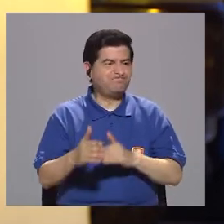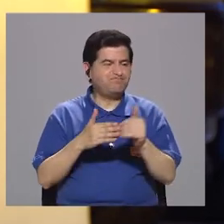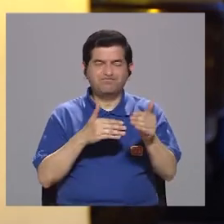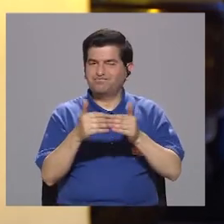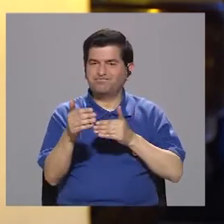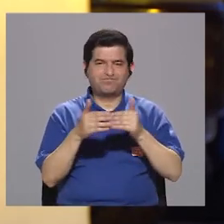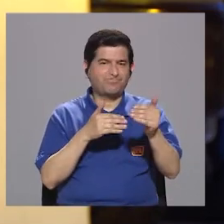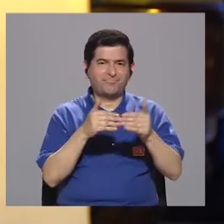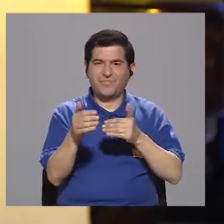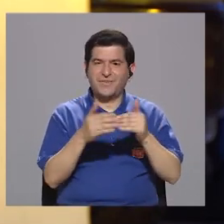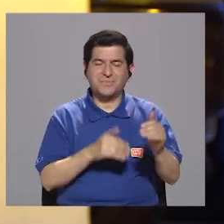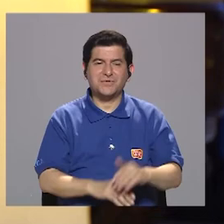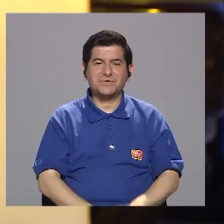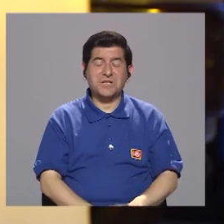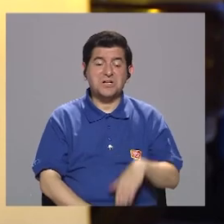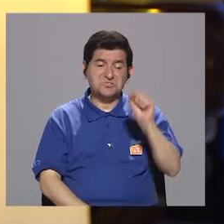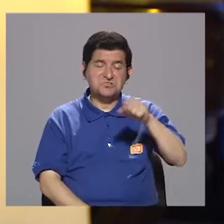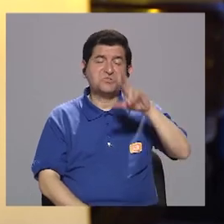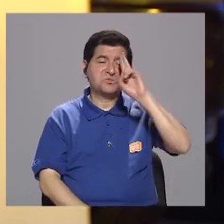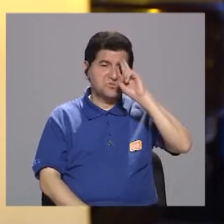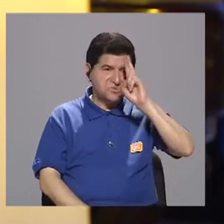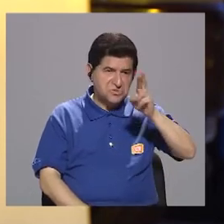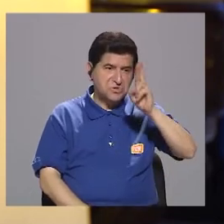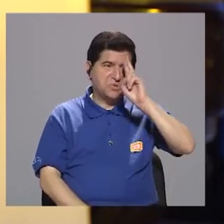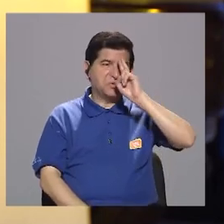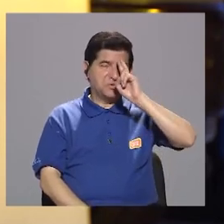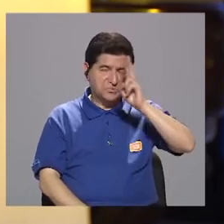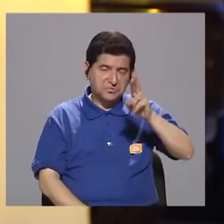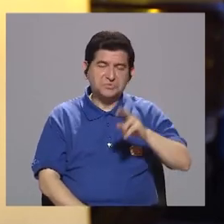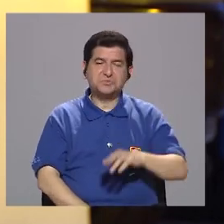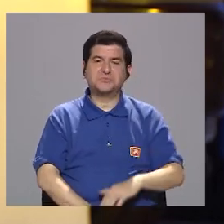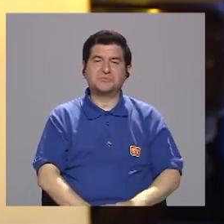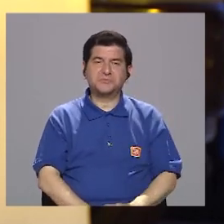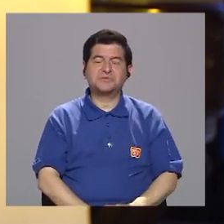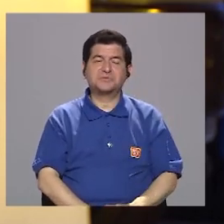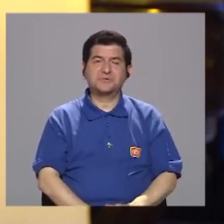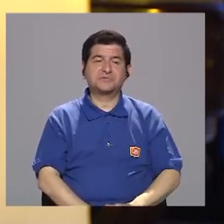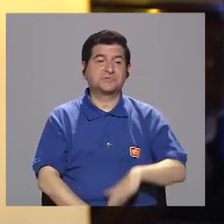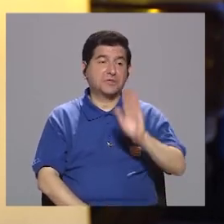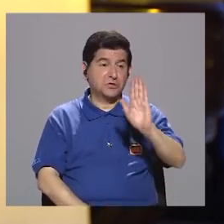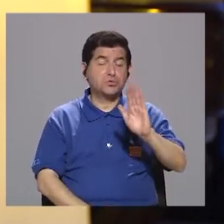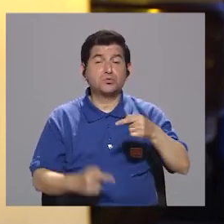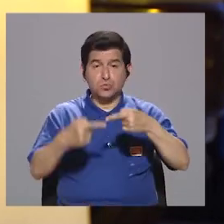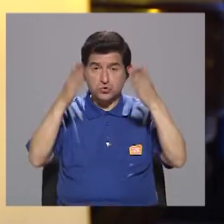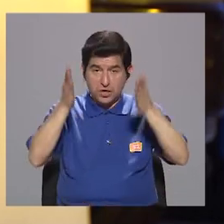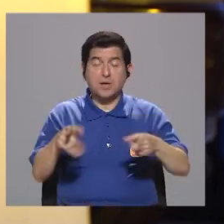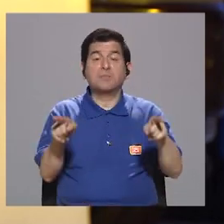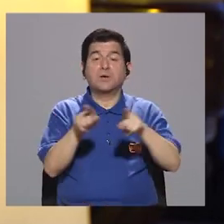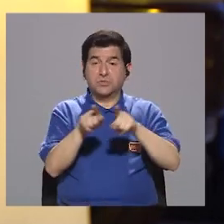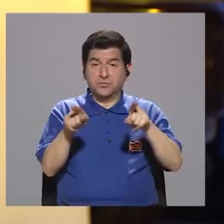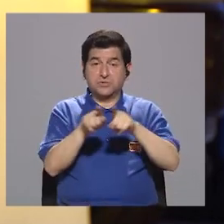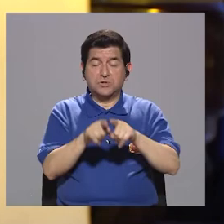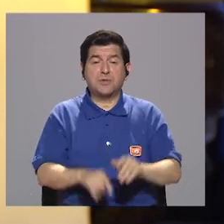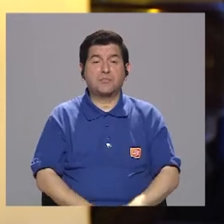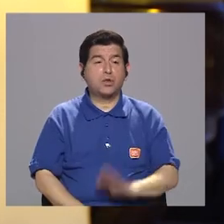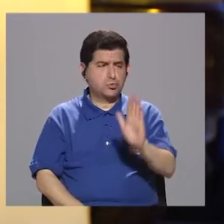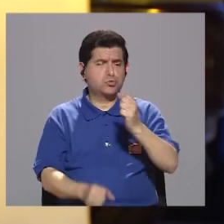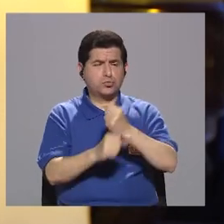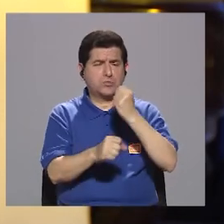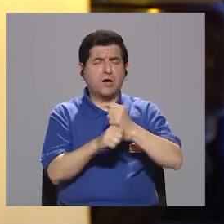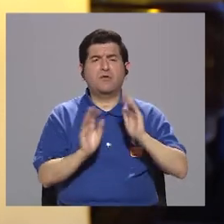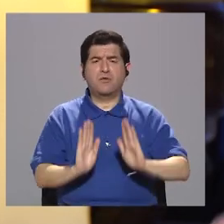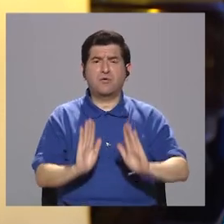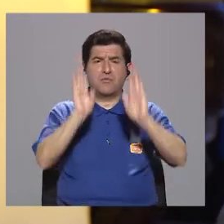de que se le reconoce, y todavía se le reconoce por sus enemigos, de la gran